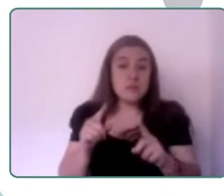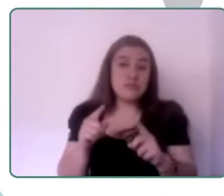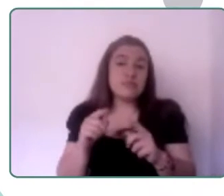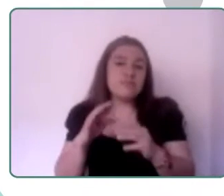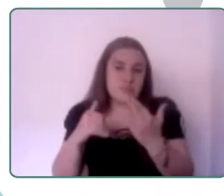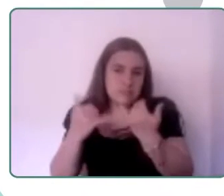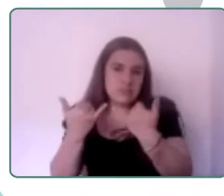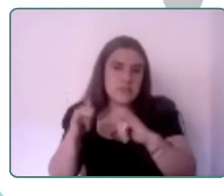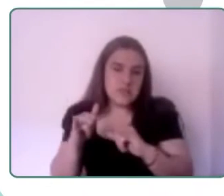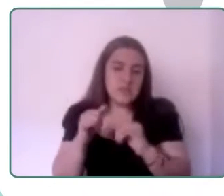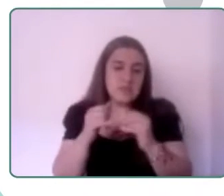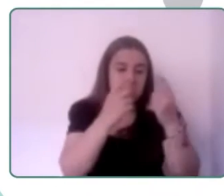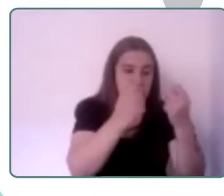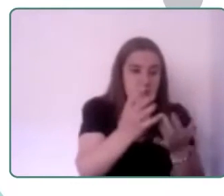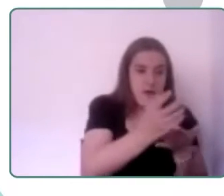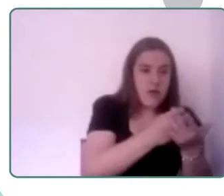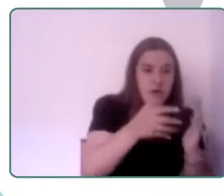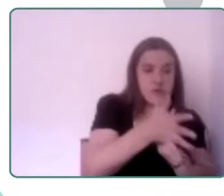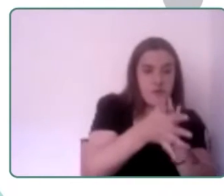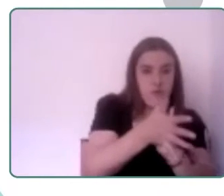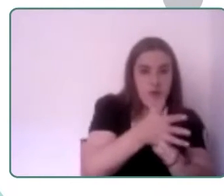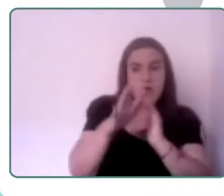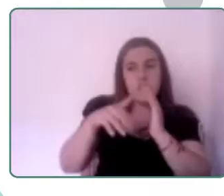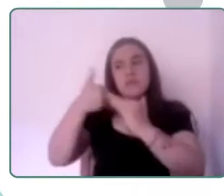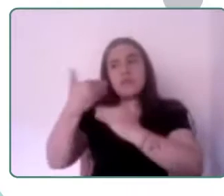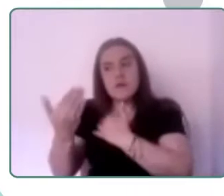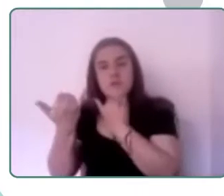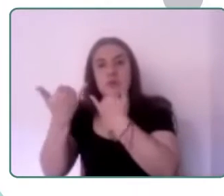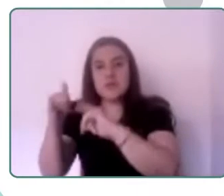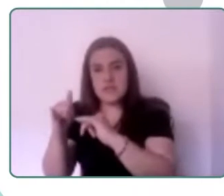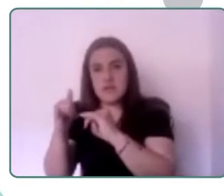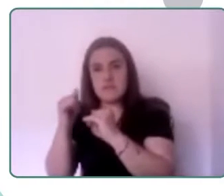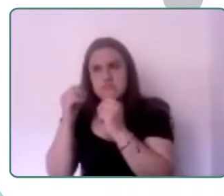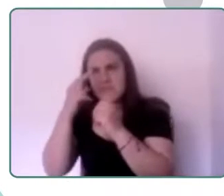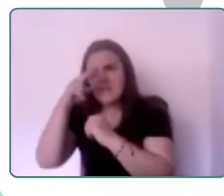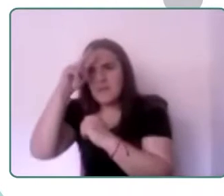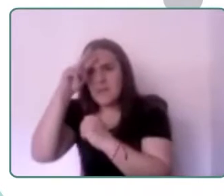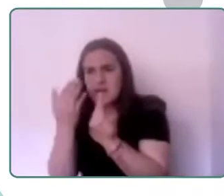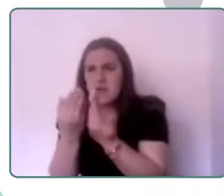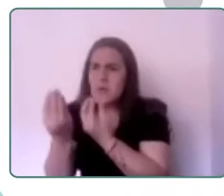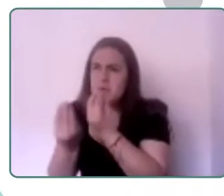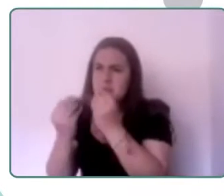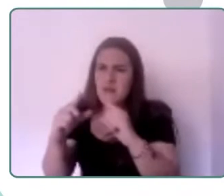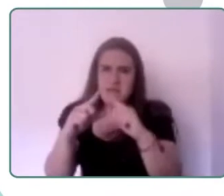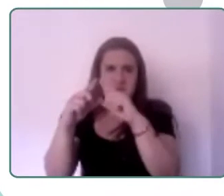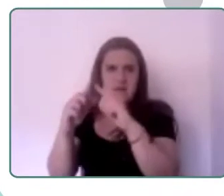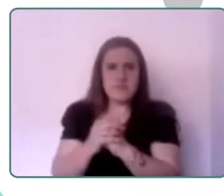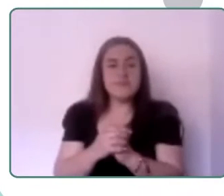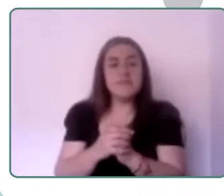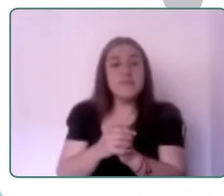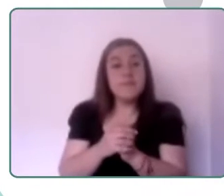y discutidos al final por procesos de triangulación de la información. Como instrumentos,